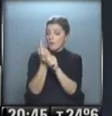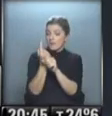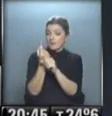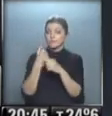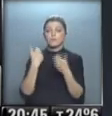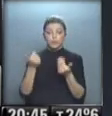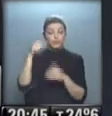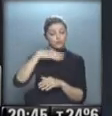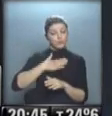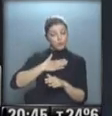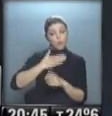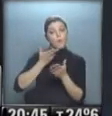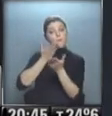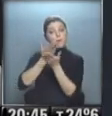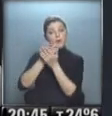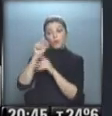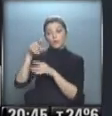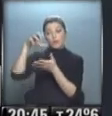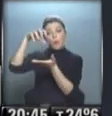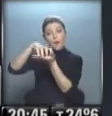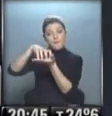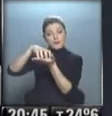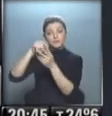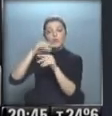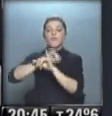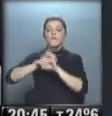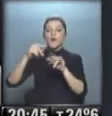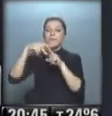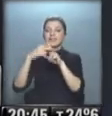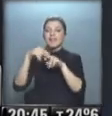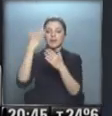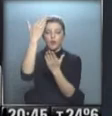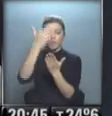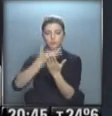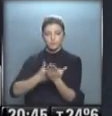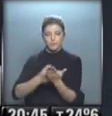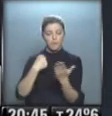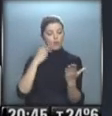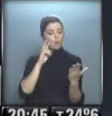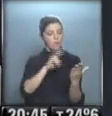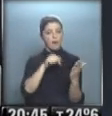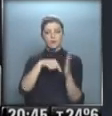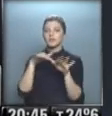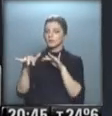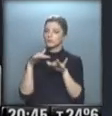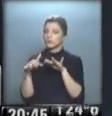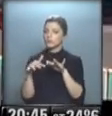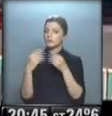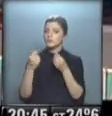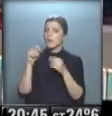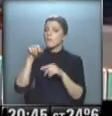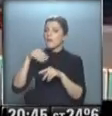solicitó a la empresa que presente un informe técnico para demostrar esta circunstancia, ya que aún